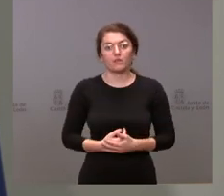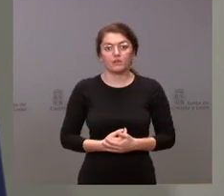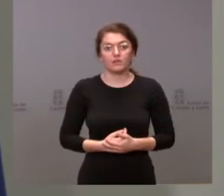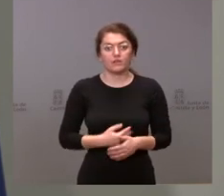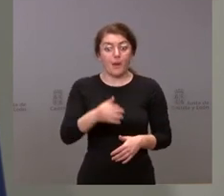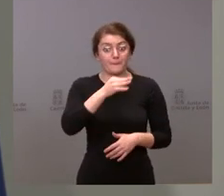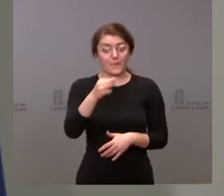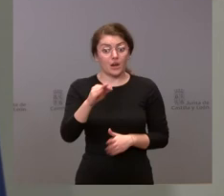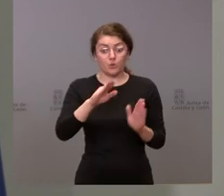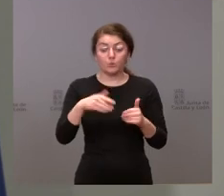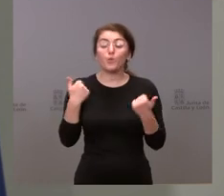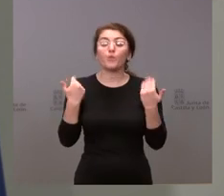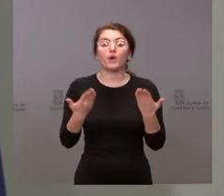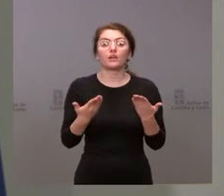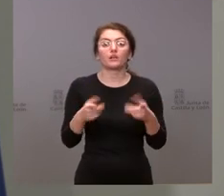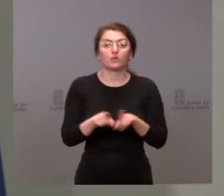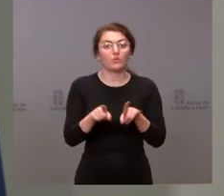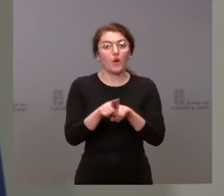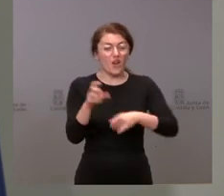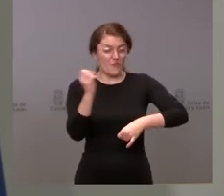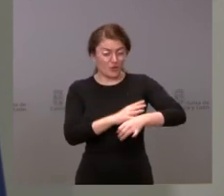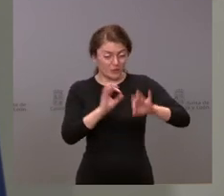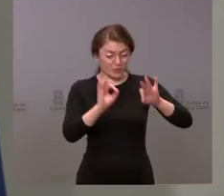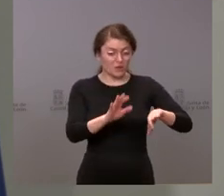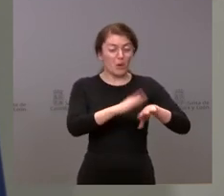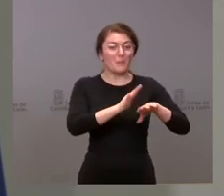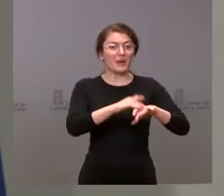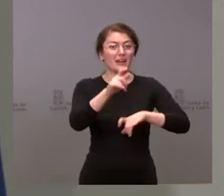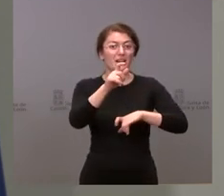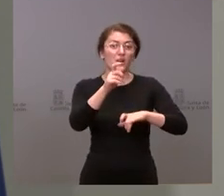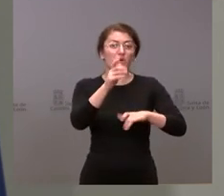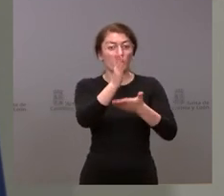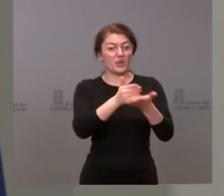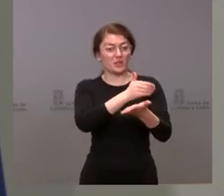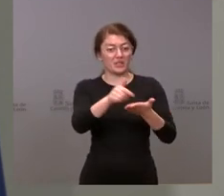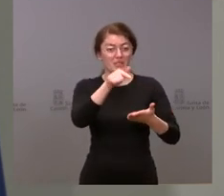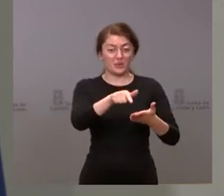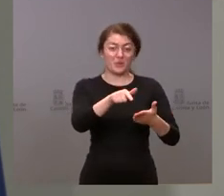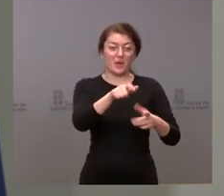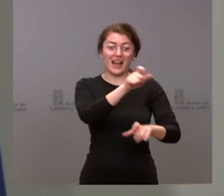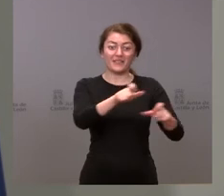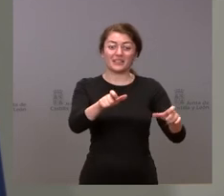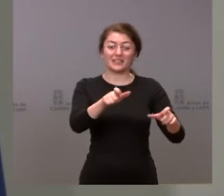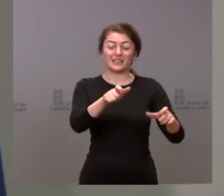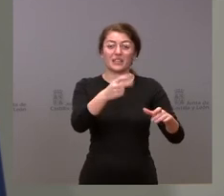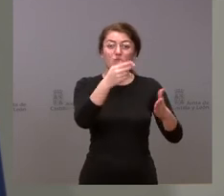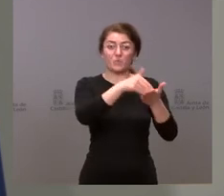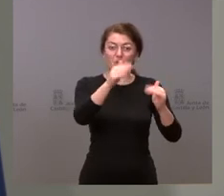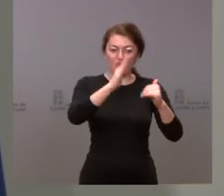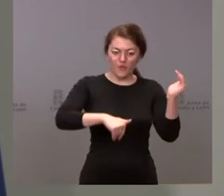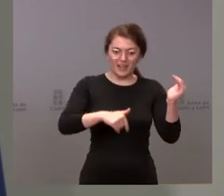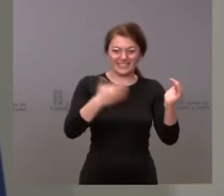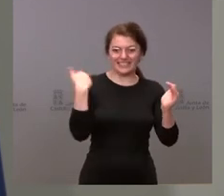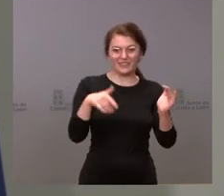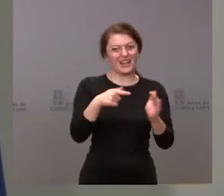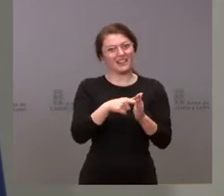motivo para que hay un fondo específico para las comunidades autónomas con menos de dos millones de habitantes y de ese fondo por tanto se excluyera castillos y la última